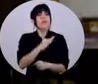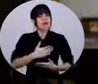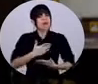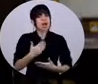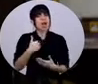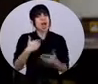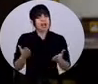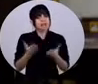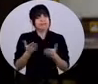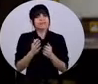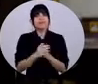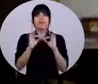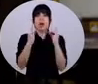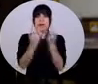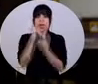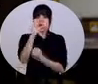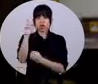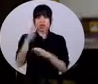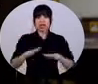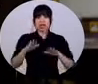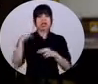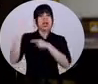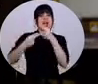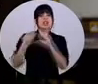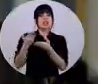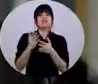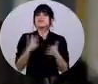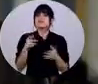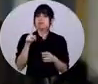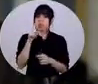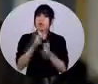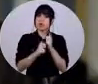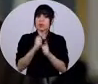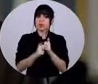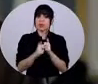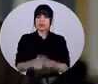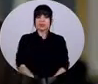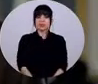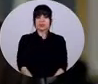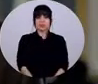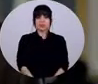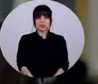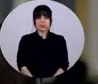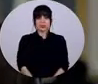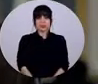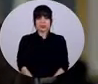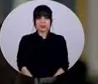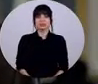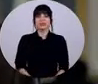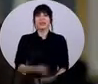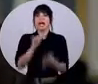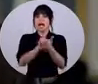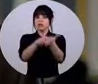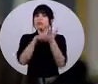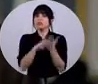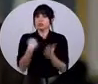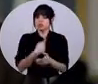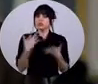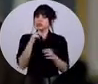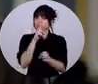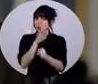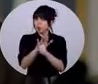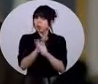para atender la grave situación planteada por el incumplimiento de pago. Esto demuestra nuestro compromiso y la buena fe que nos anima.